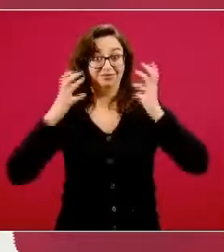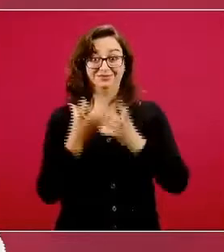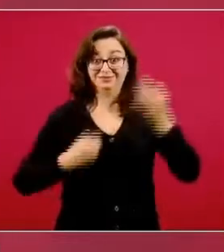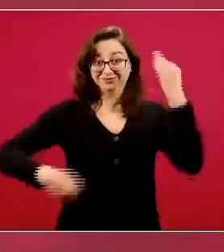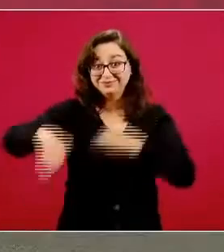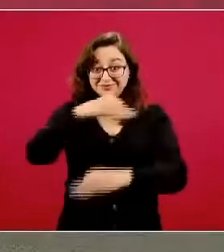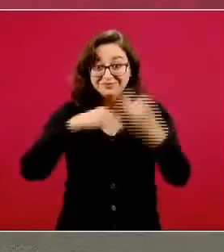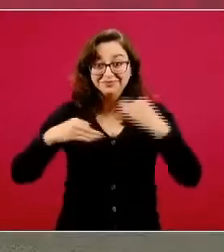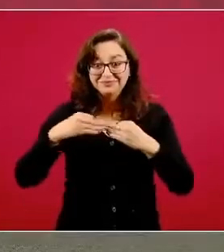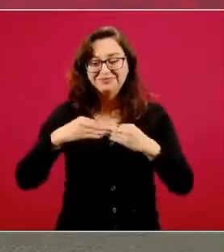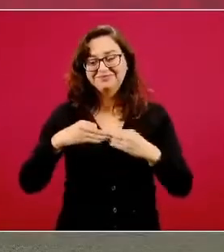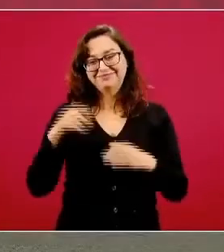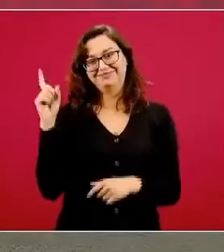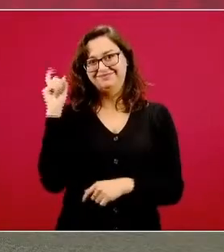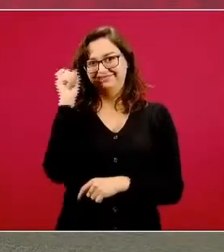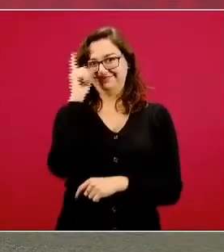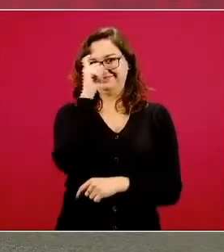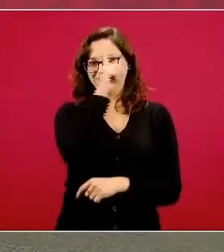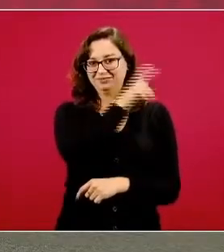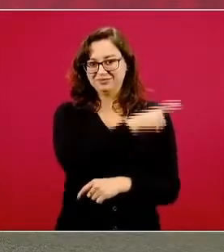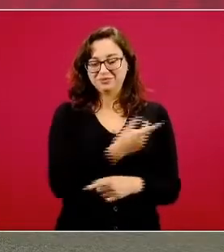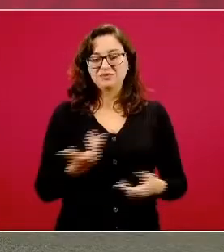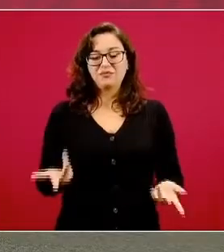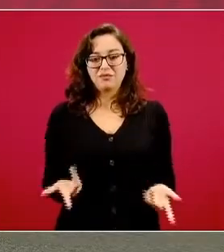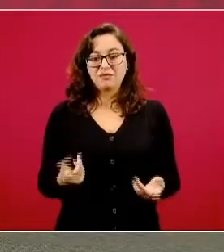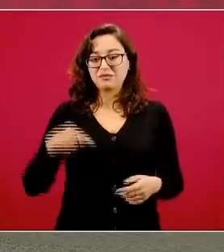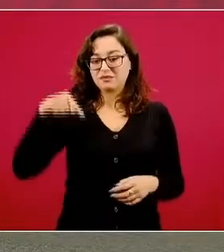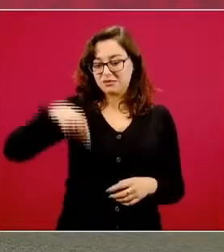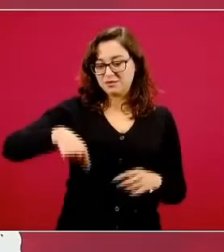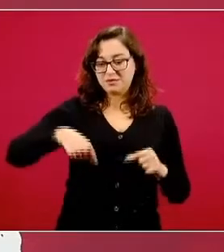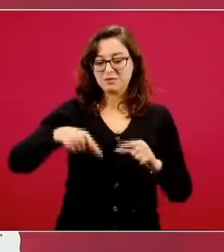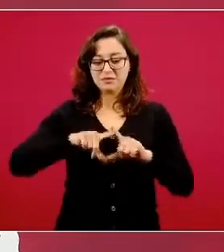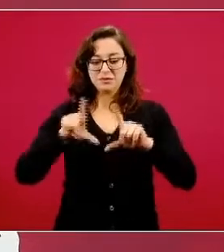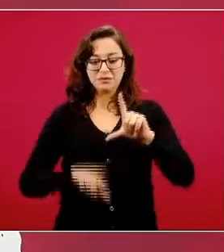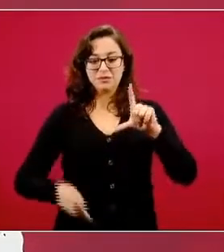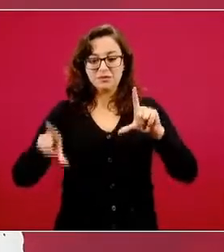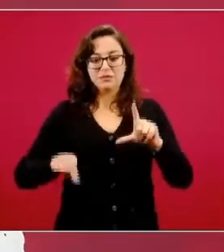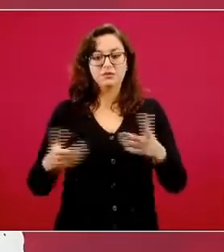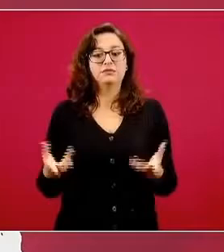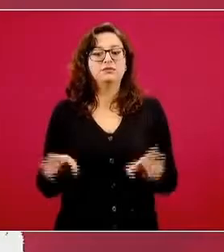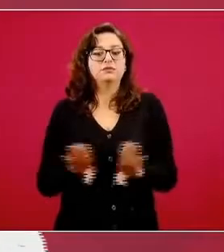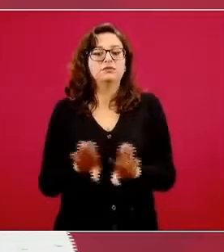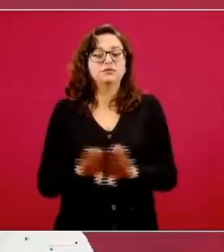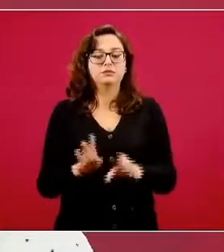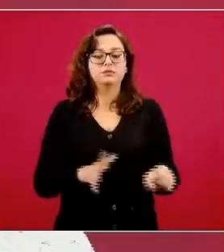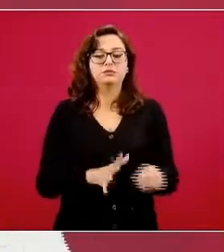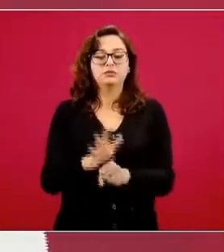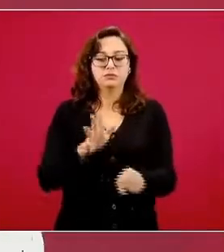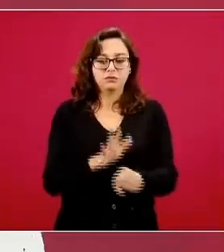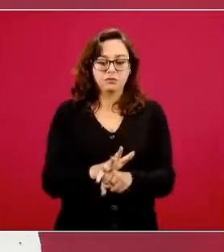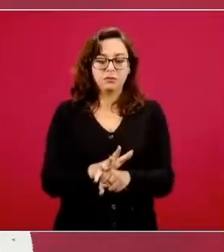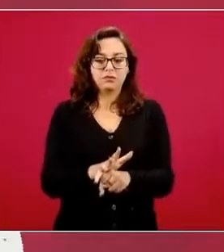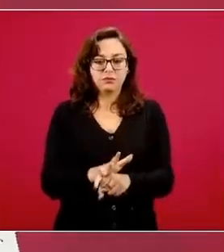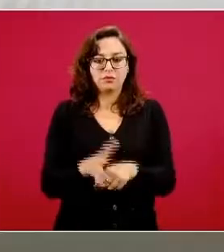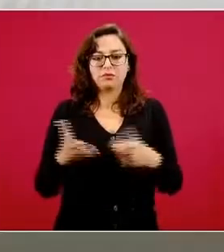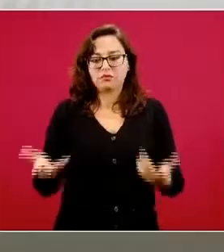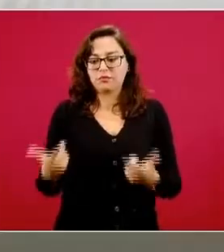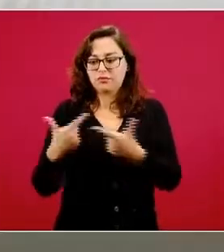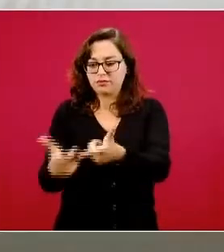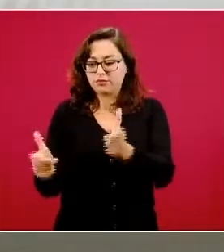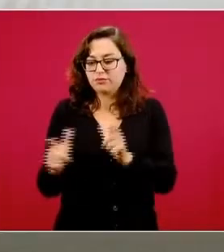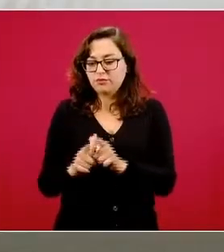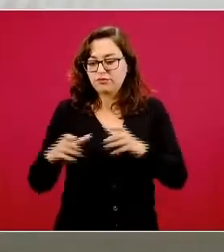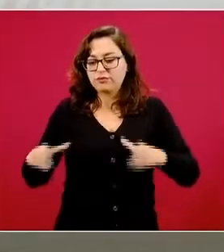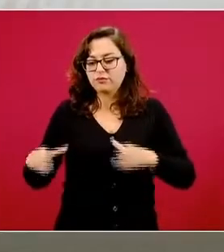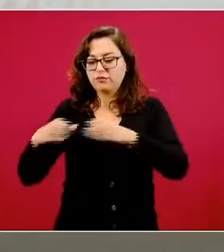de personas en todo el mundo. Entonces, lo que aquí en México se hizo fue generar un grupo de expertos